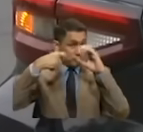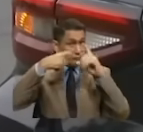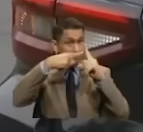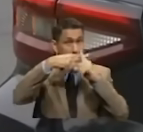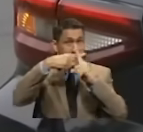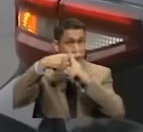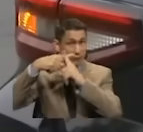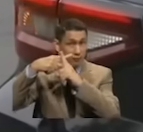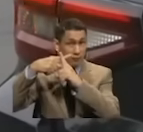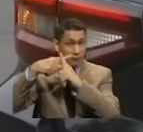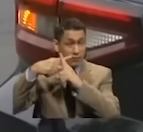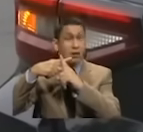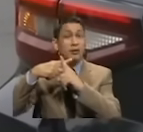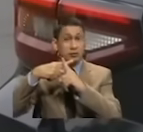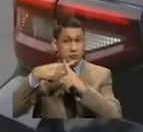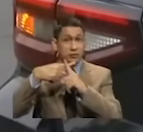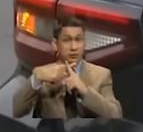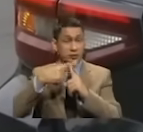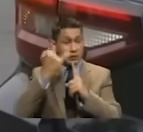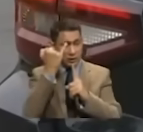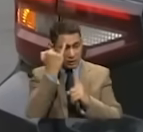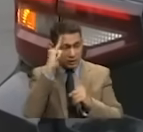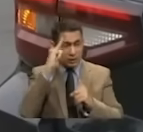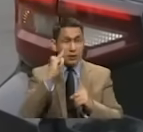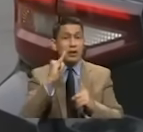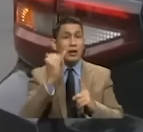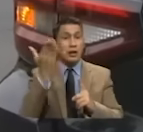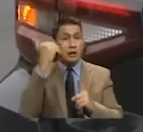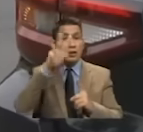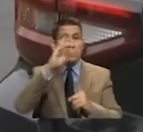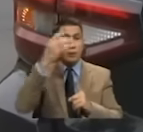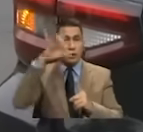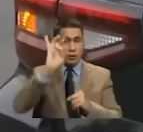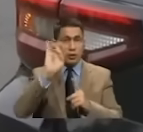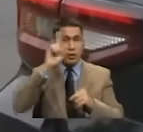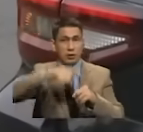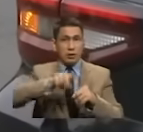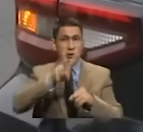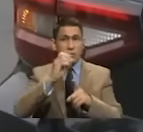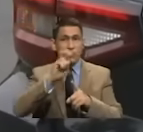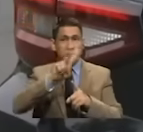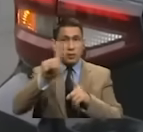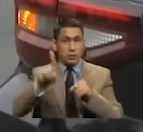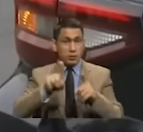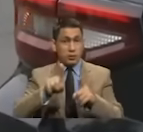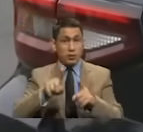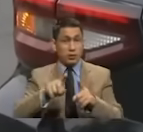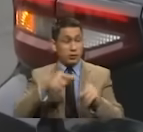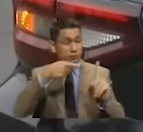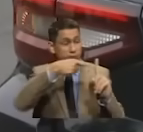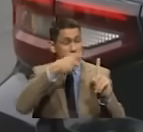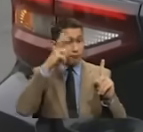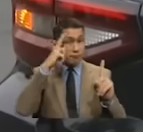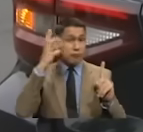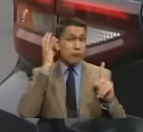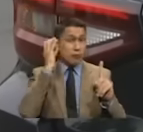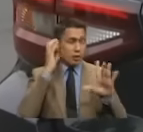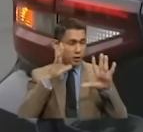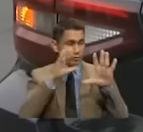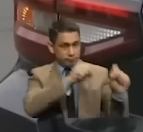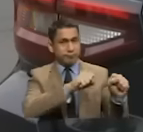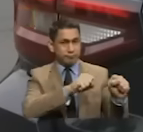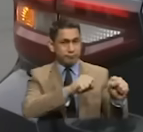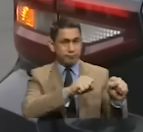contenido sexual habría sido creado entre el 2018 y 2021. Al momento, la detenida fue puesta a órdenes de la